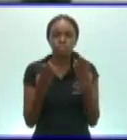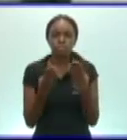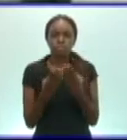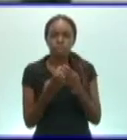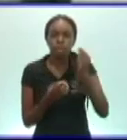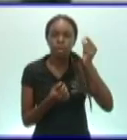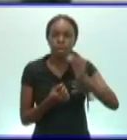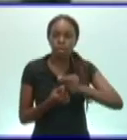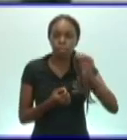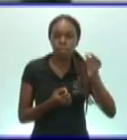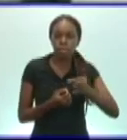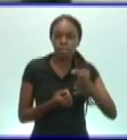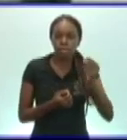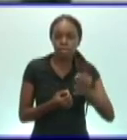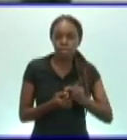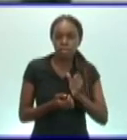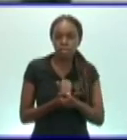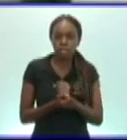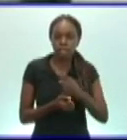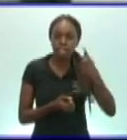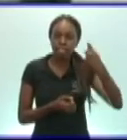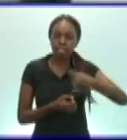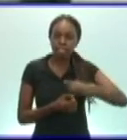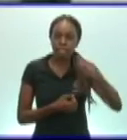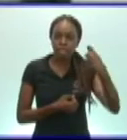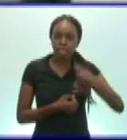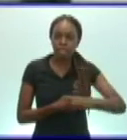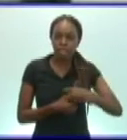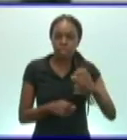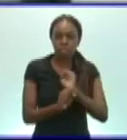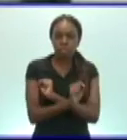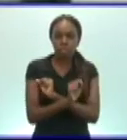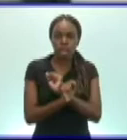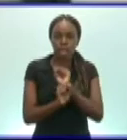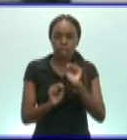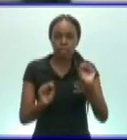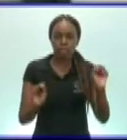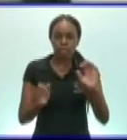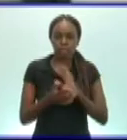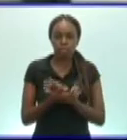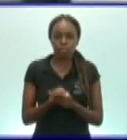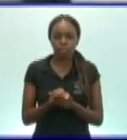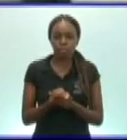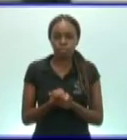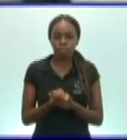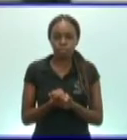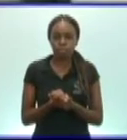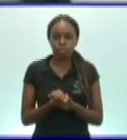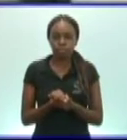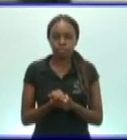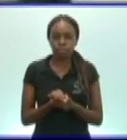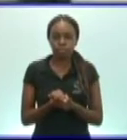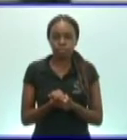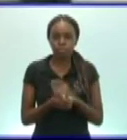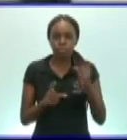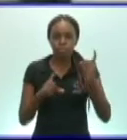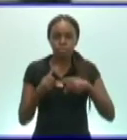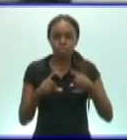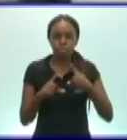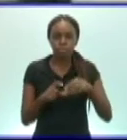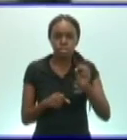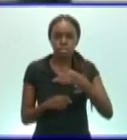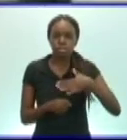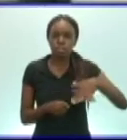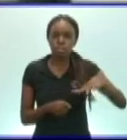los ciudadanos tuvieran el derecho a la libertad, y por eso se agrega el concepto de social, es